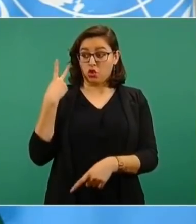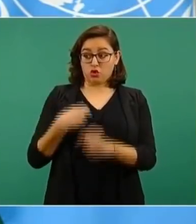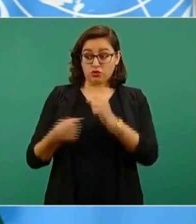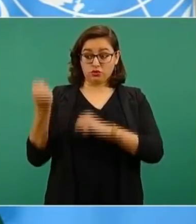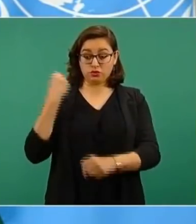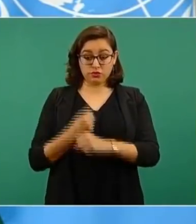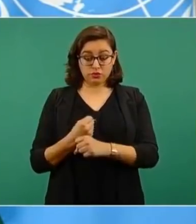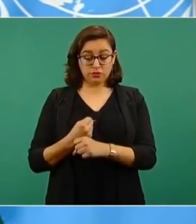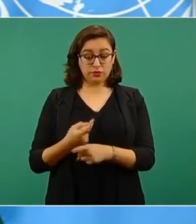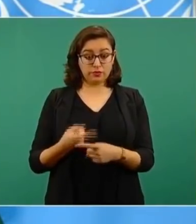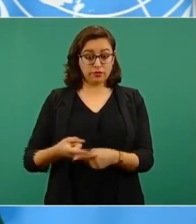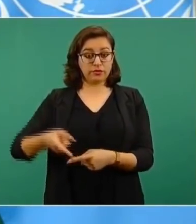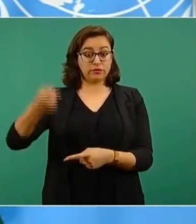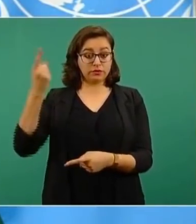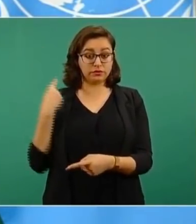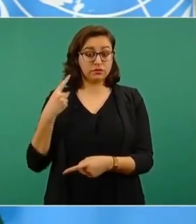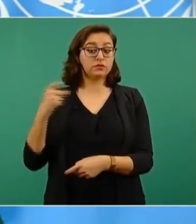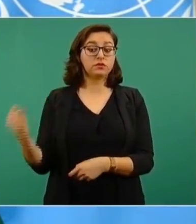afortunadamente,